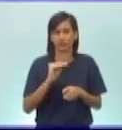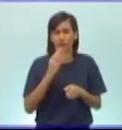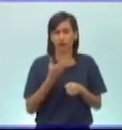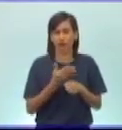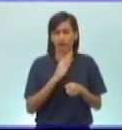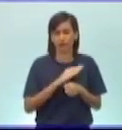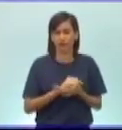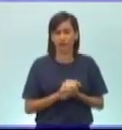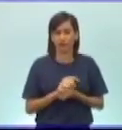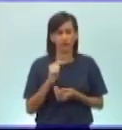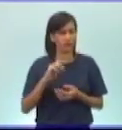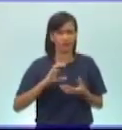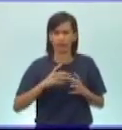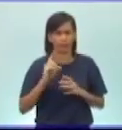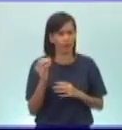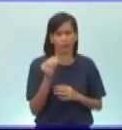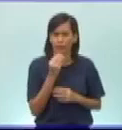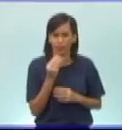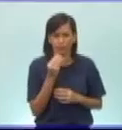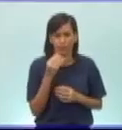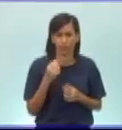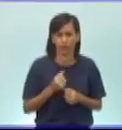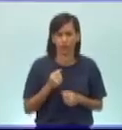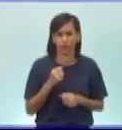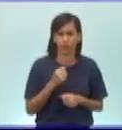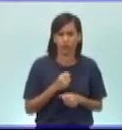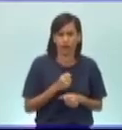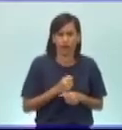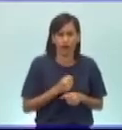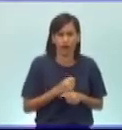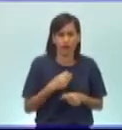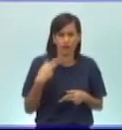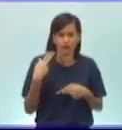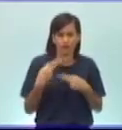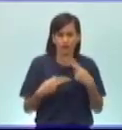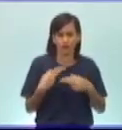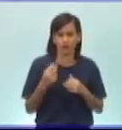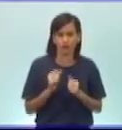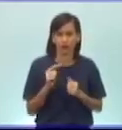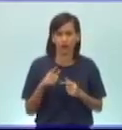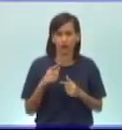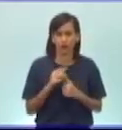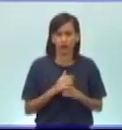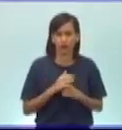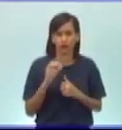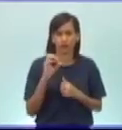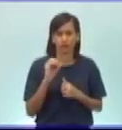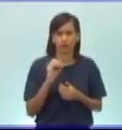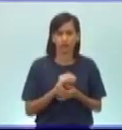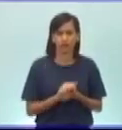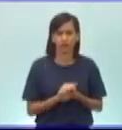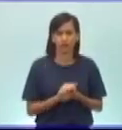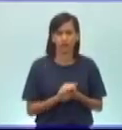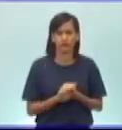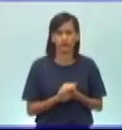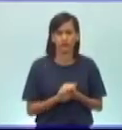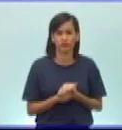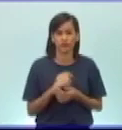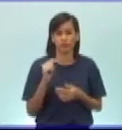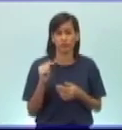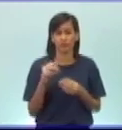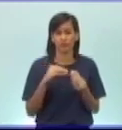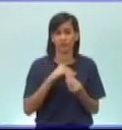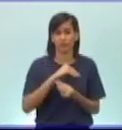no podemos trabajar. O convertimos las fracciones en expresión decimal o la expresión decimal en